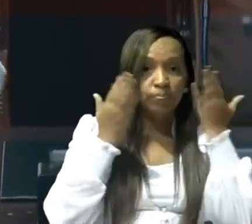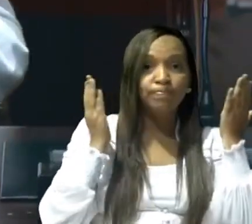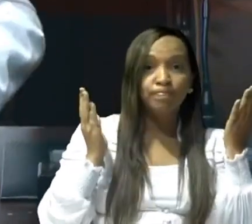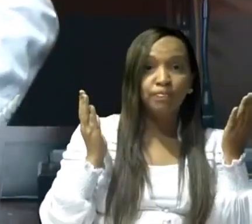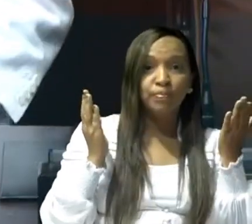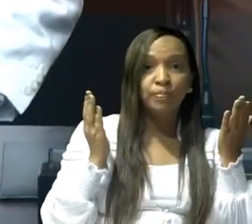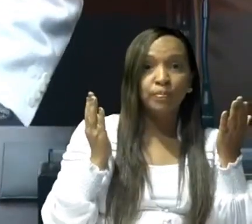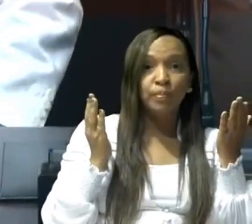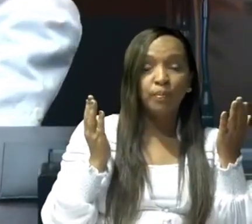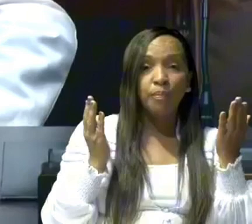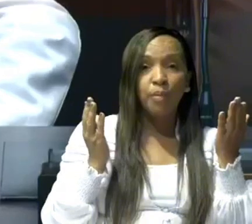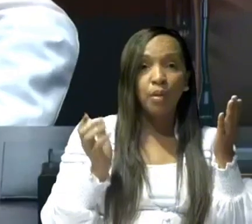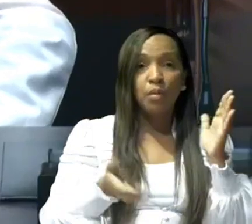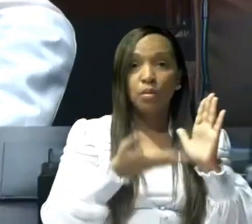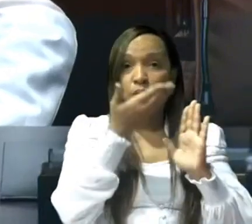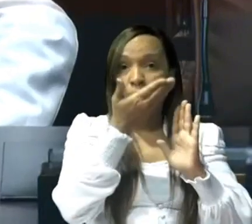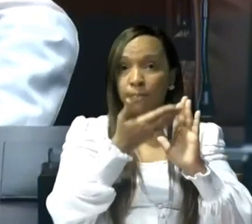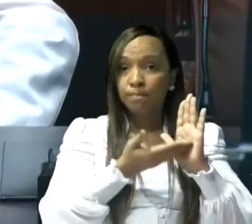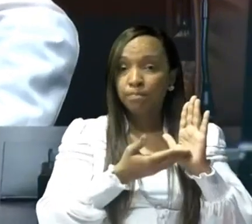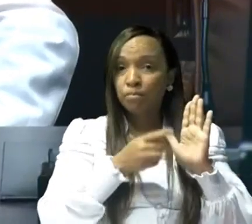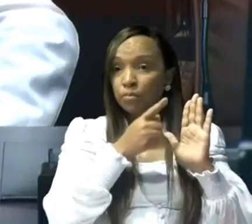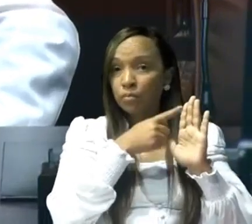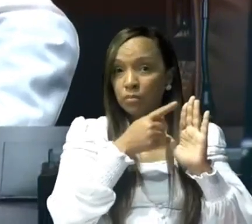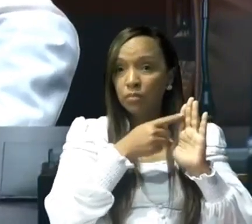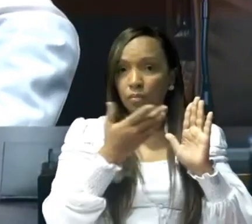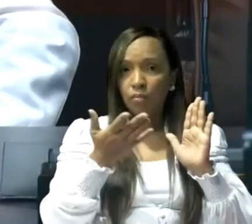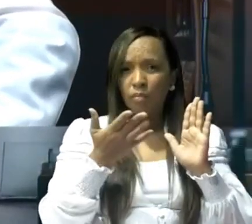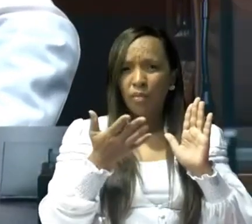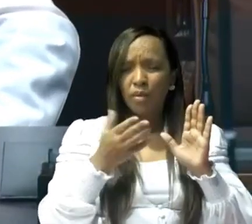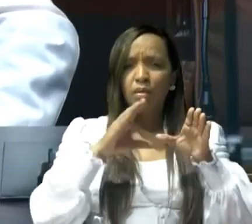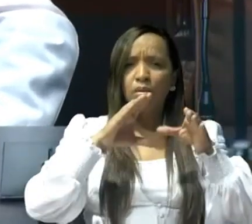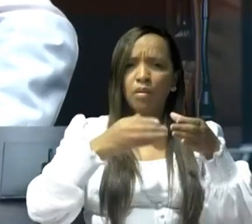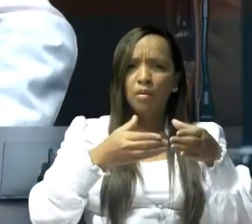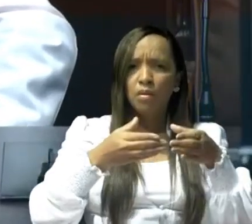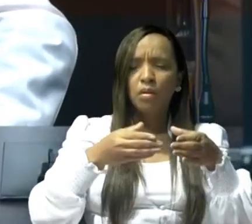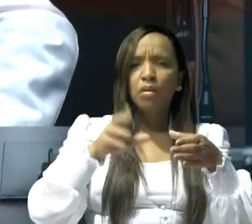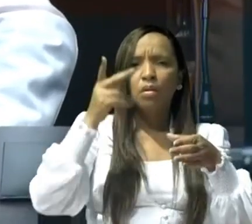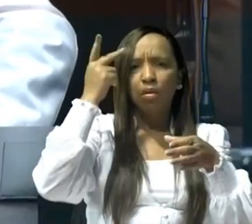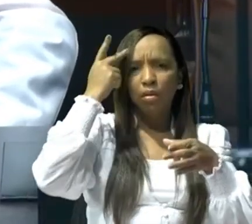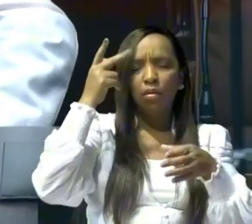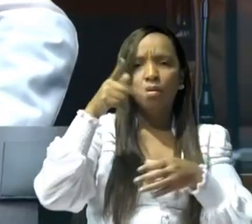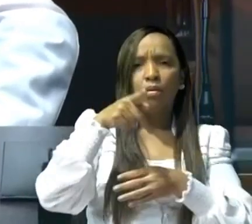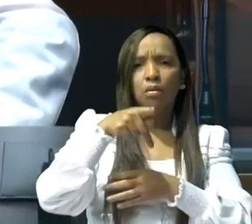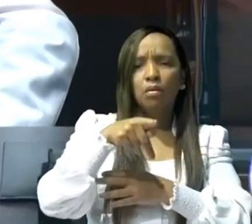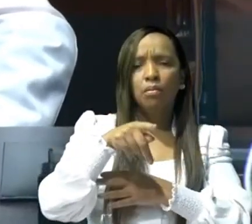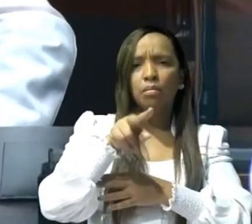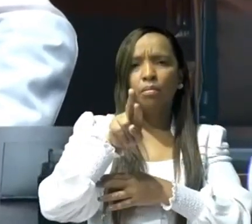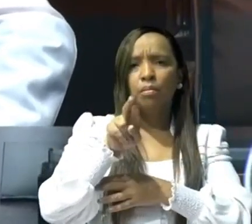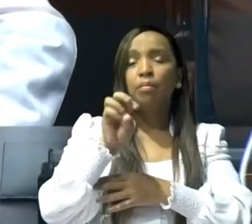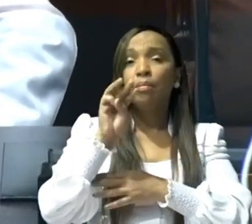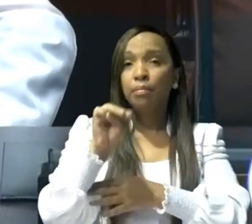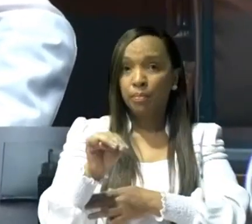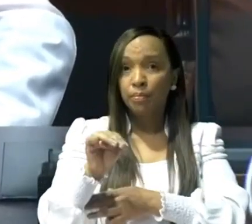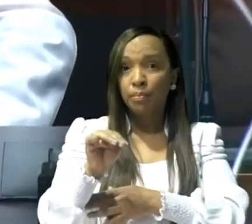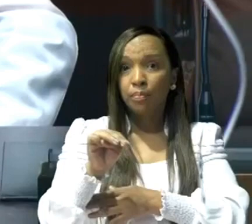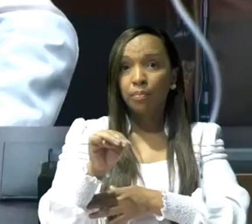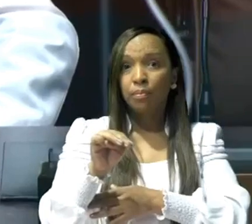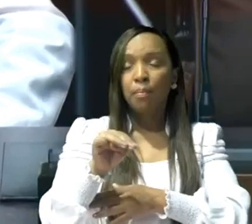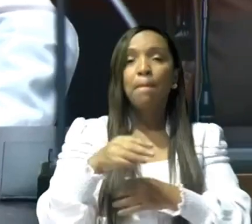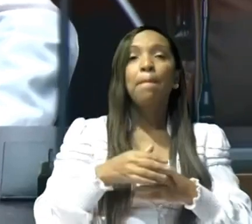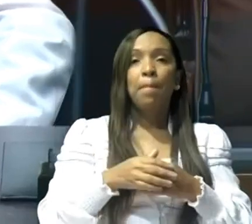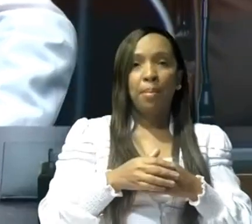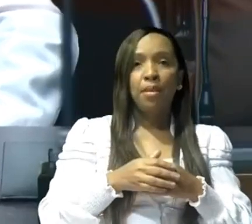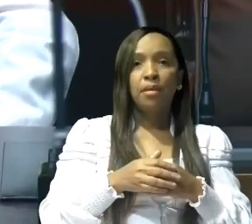solamente a la plancha presentada por el Partido Revolucionario Moderno para optar a los cargos de bufete directivo del año